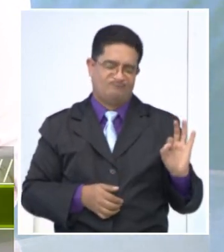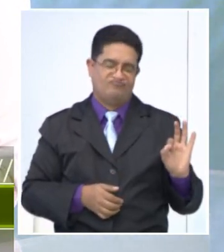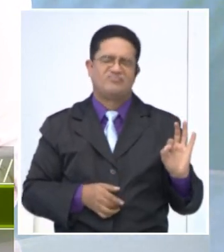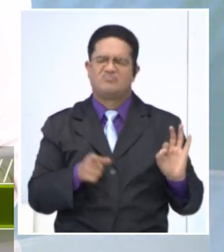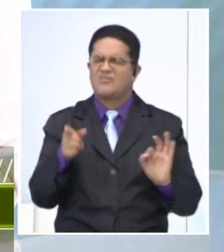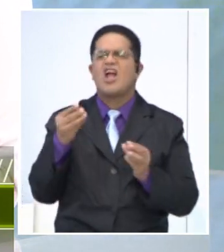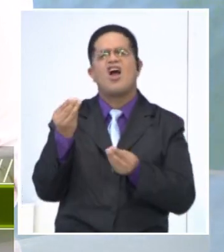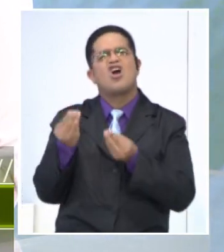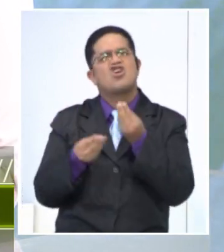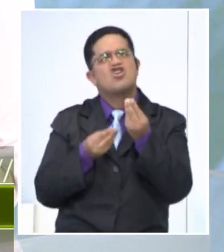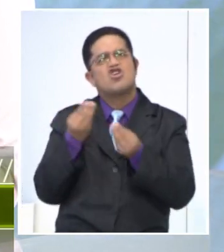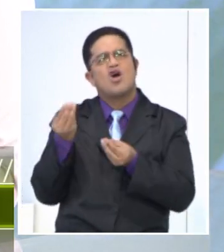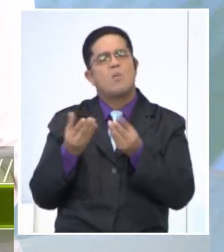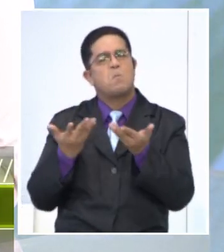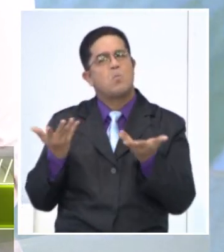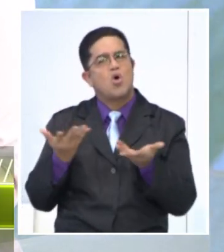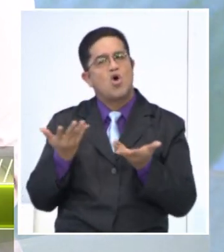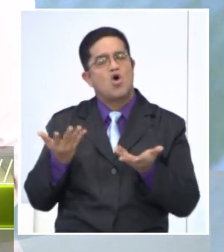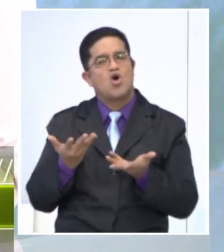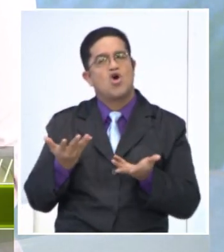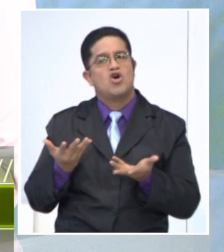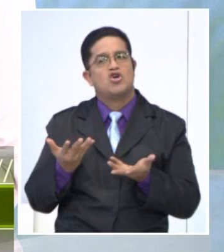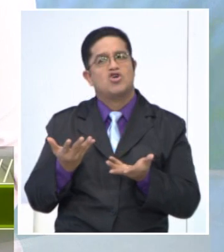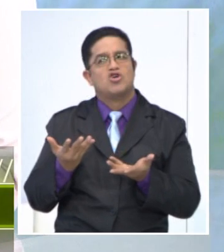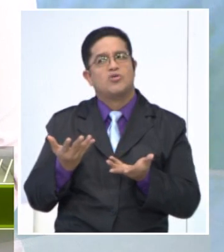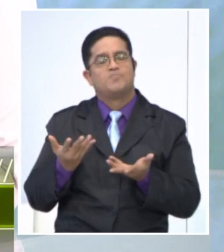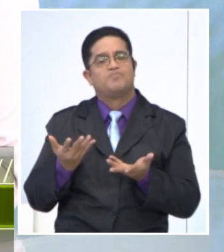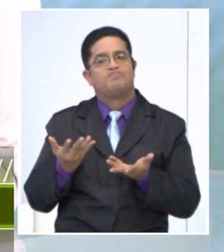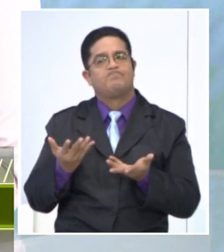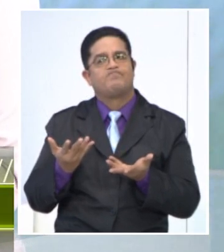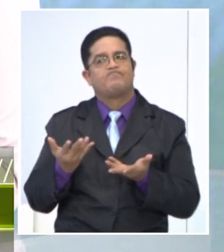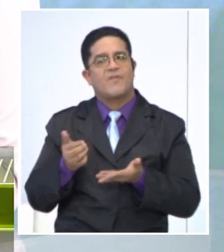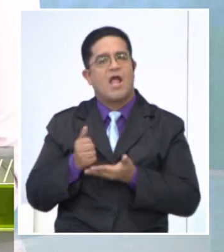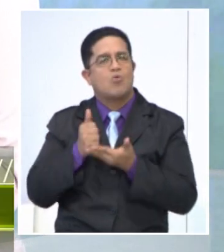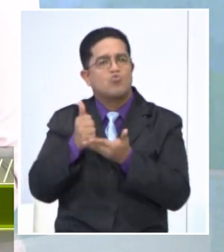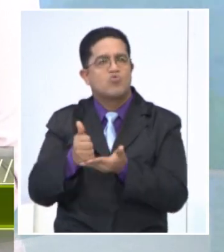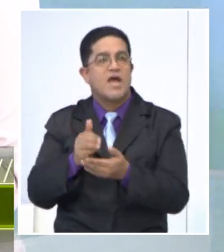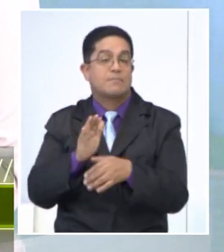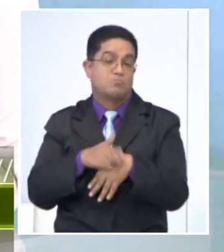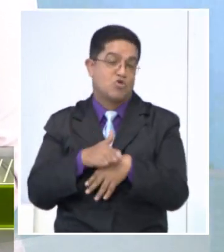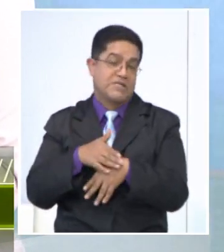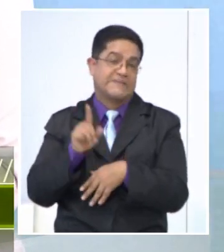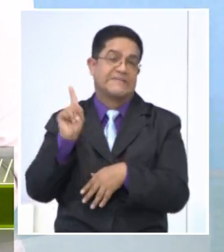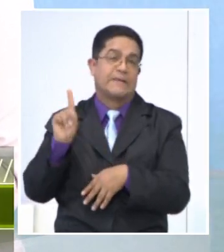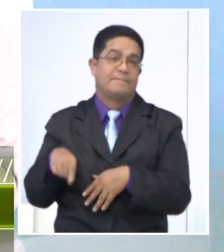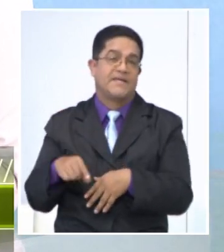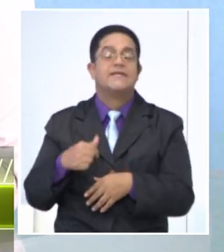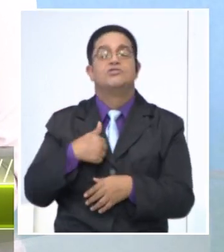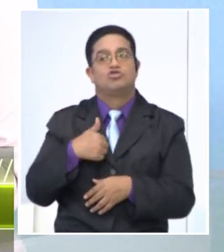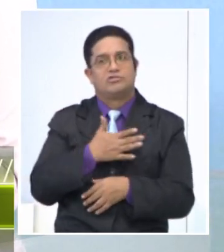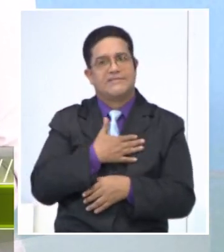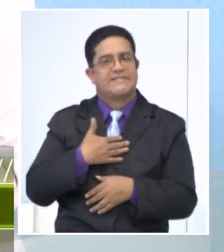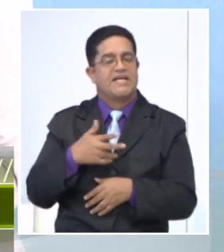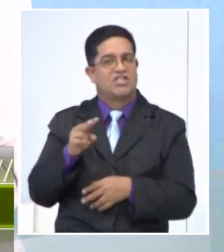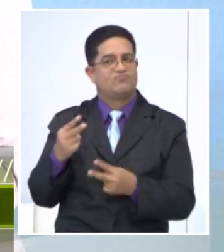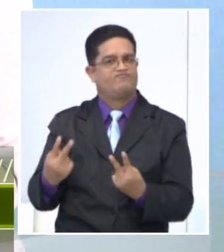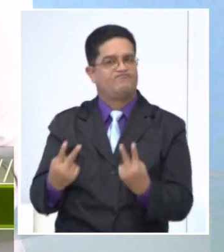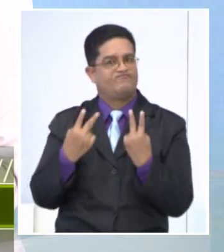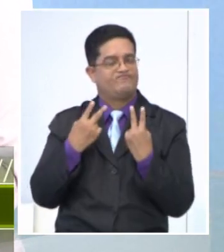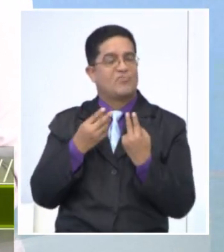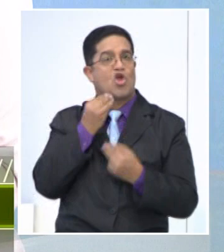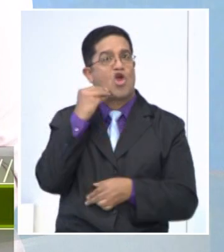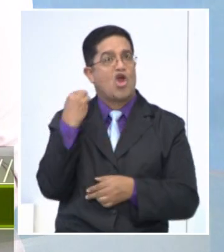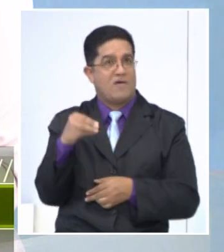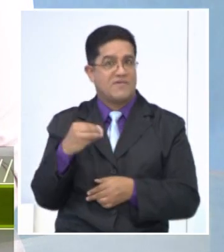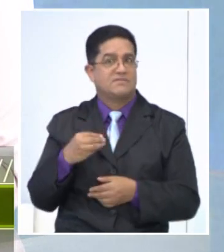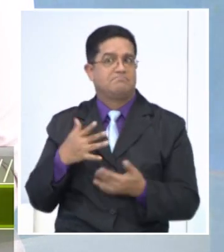dibujar esa línea delgada que existe allí? Porque está también la parte de, bueno, me quiero ver mejor, siento bien como me veo